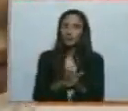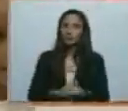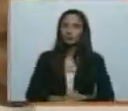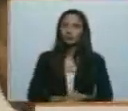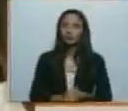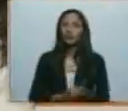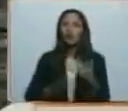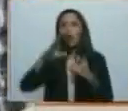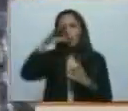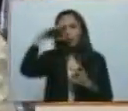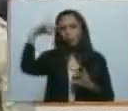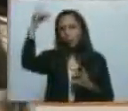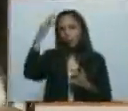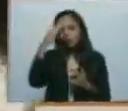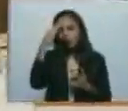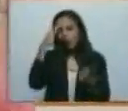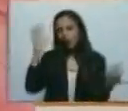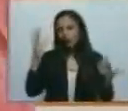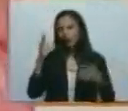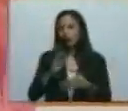con la gente buena.